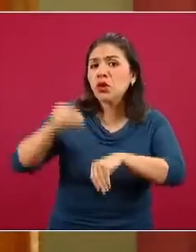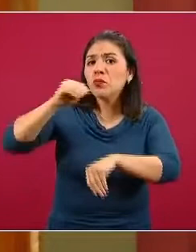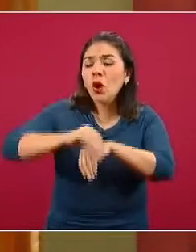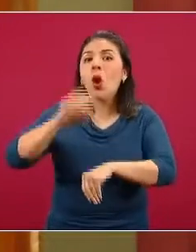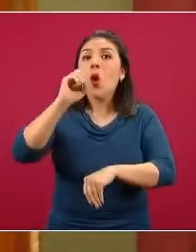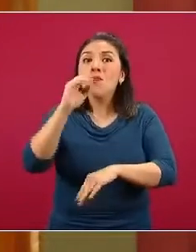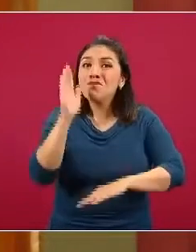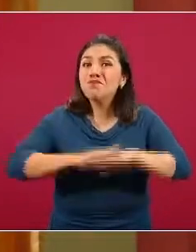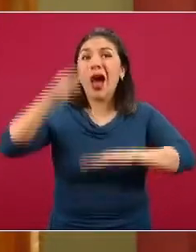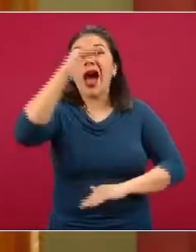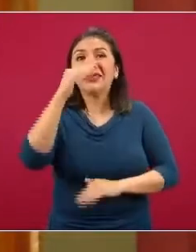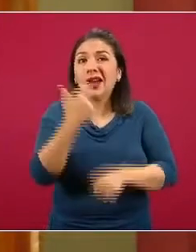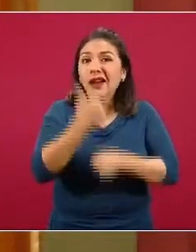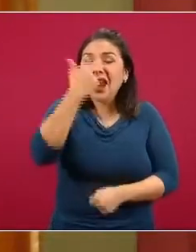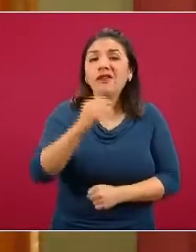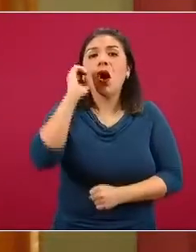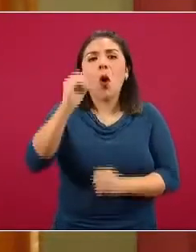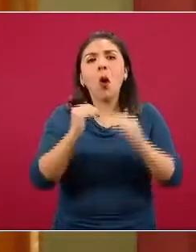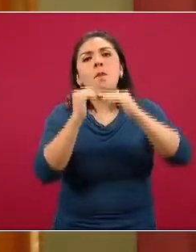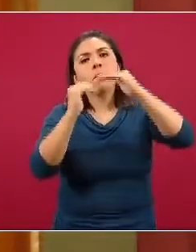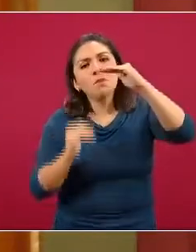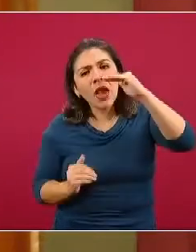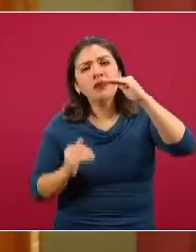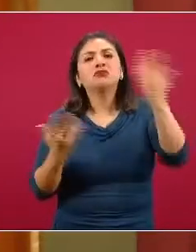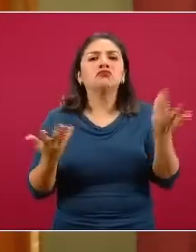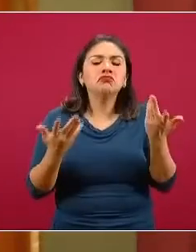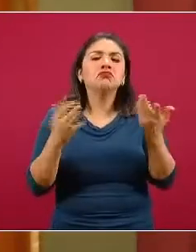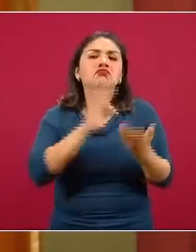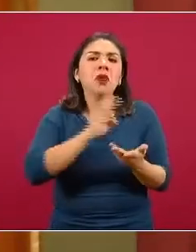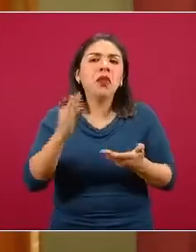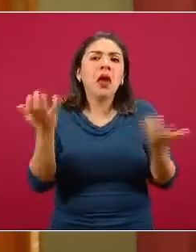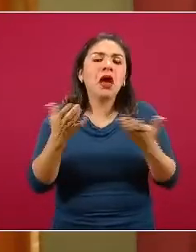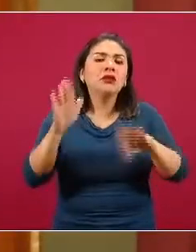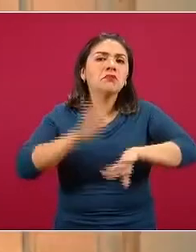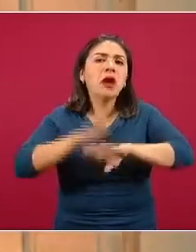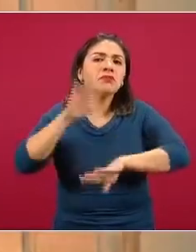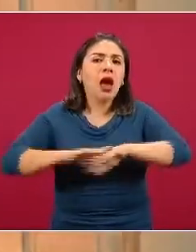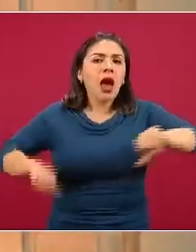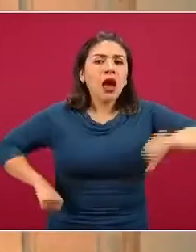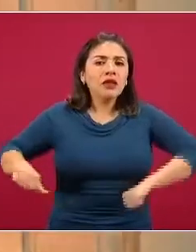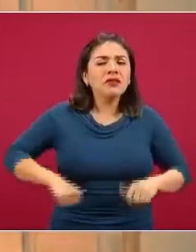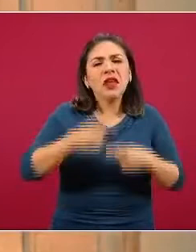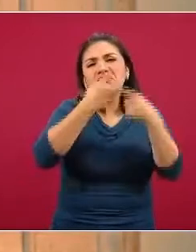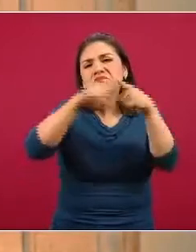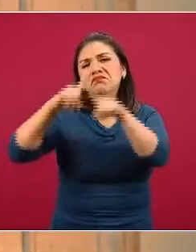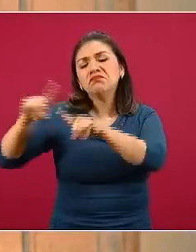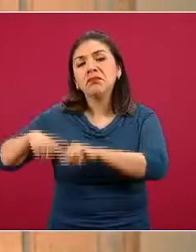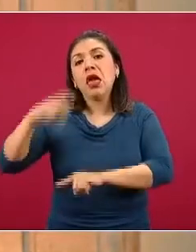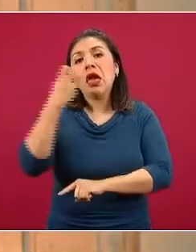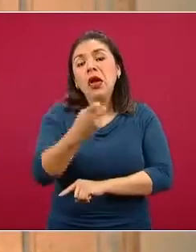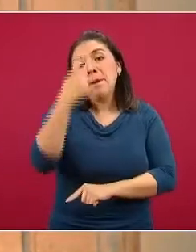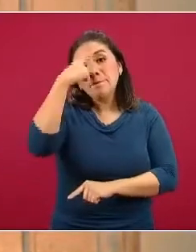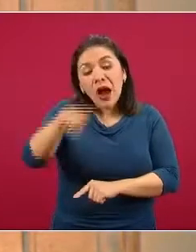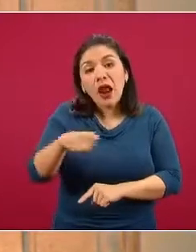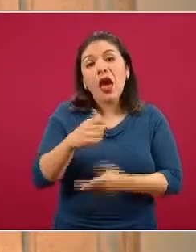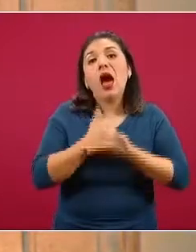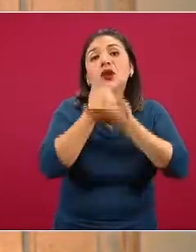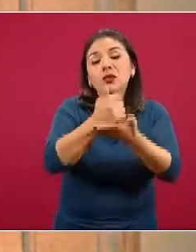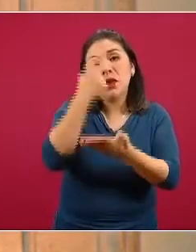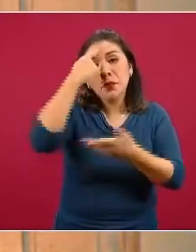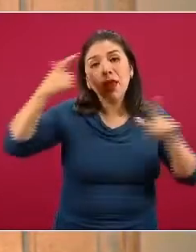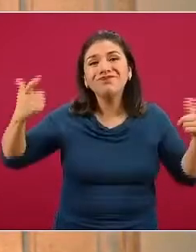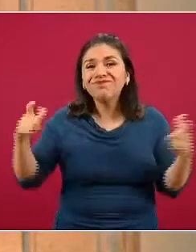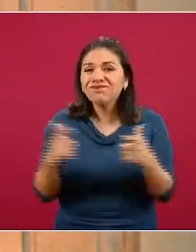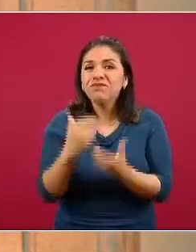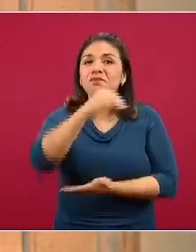momento incrementar, o aquellas que bajen de riesgo a lo mejor disminuir un poco, todas estas acciones que van encaminadas a